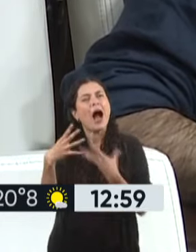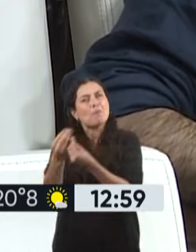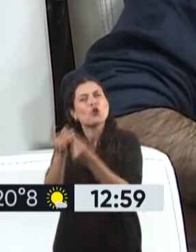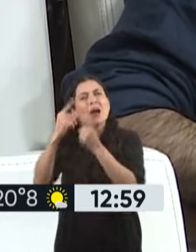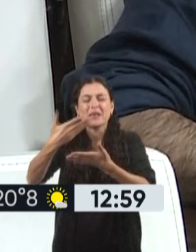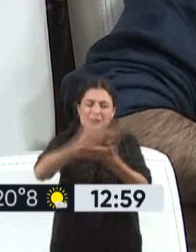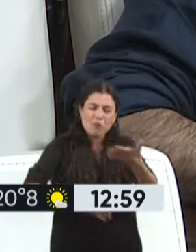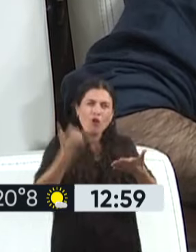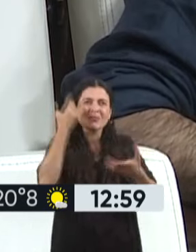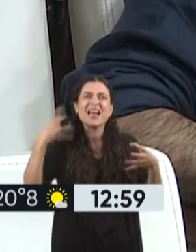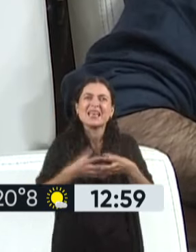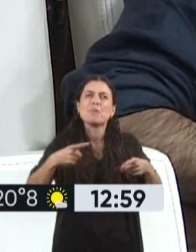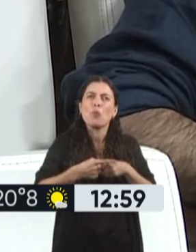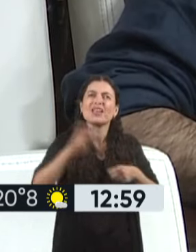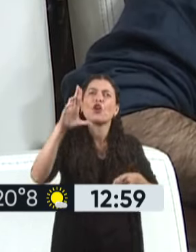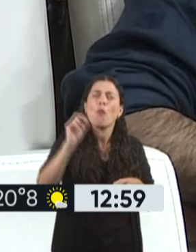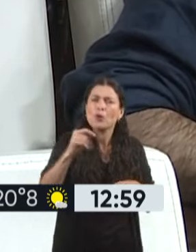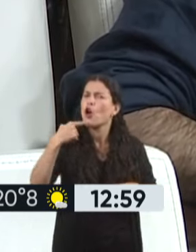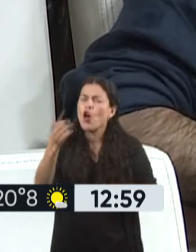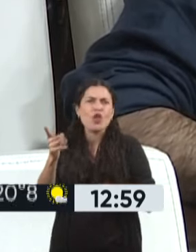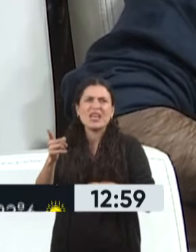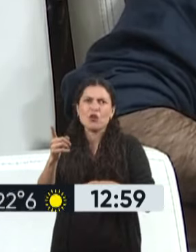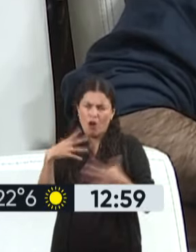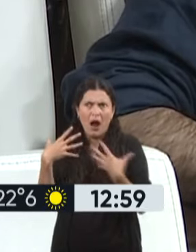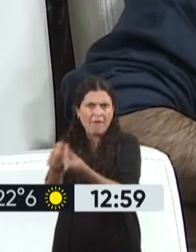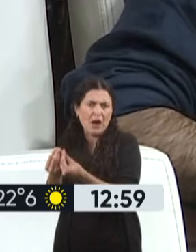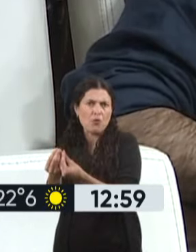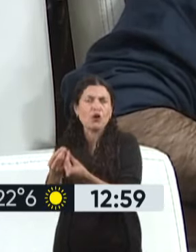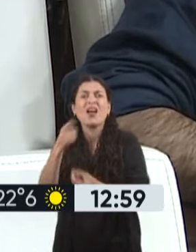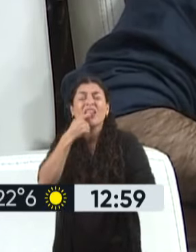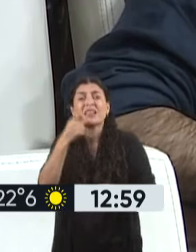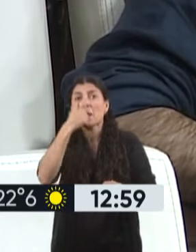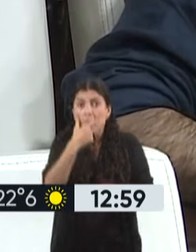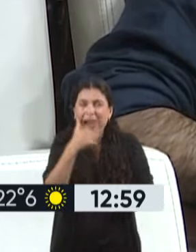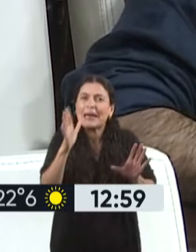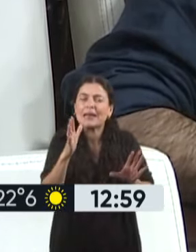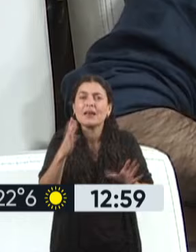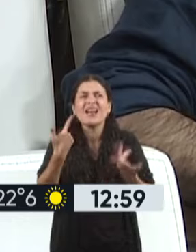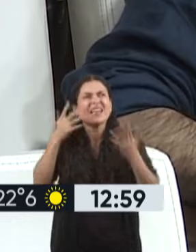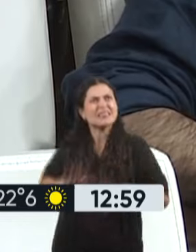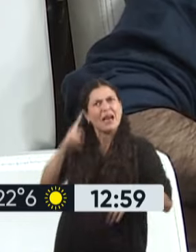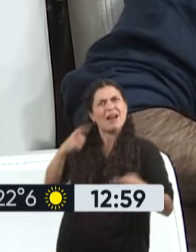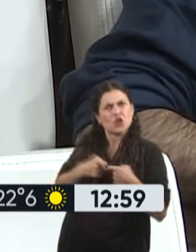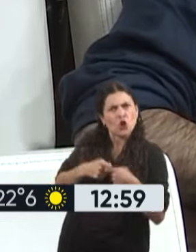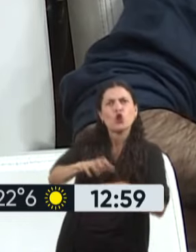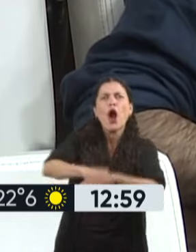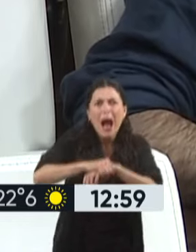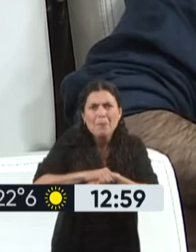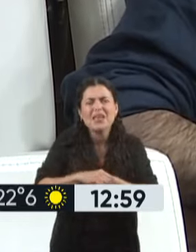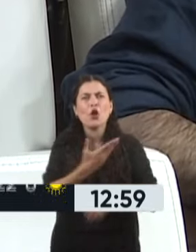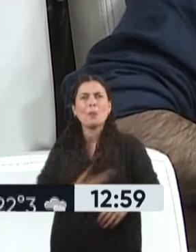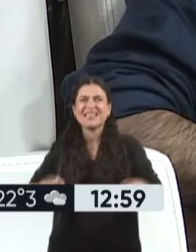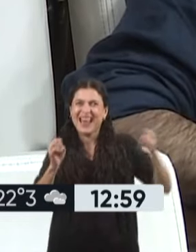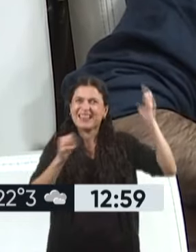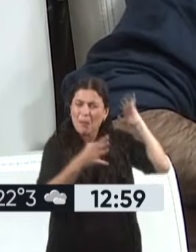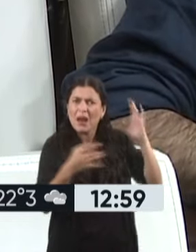demarcaba en cierto modo una defensa a ultranza del gobierno. Que Macri, un socio de este gobierno, califique como hecho grave lo acontecido,